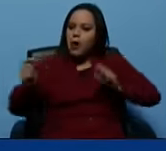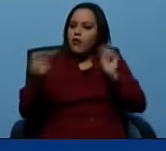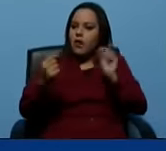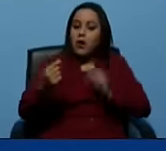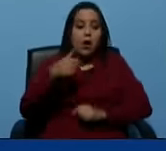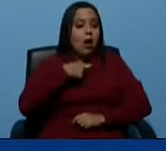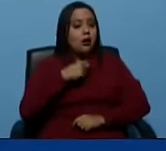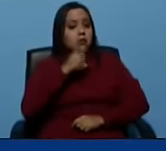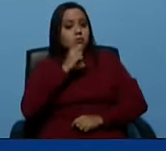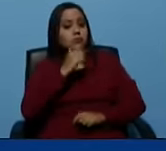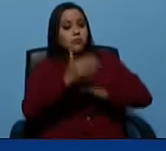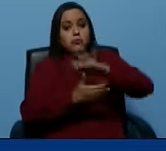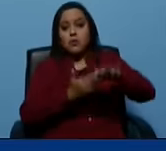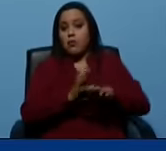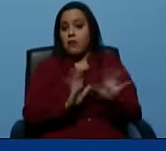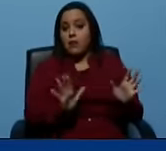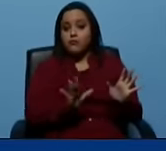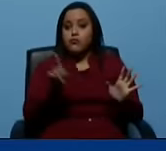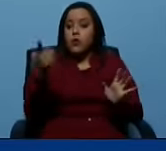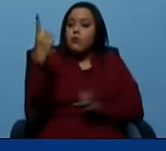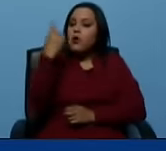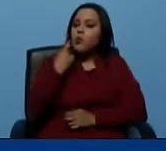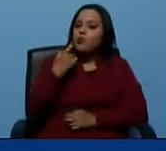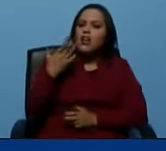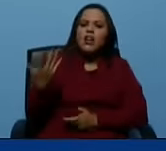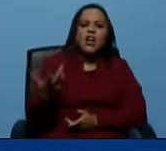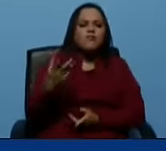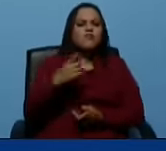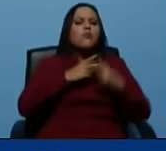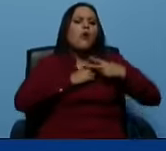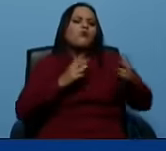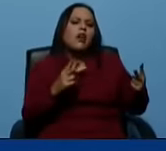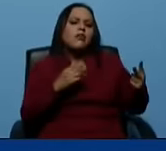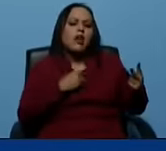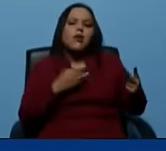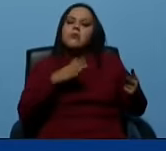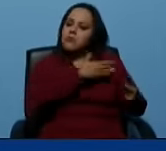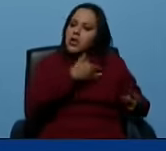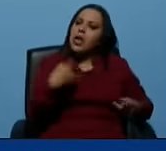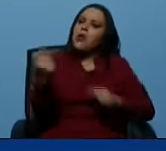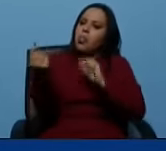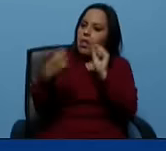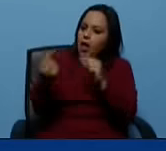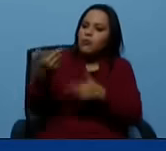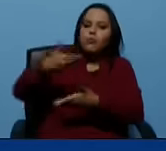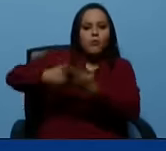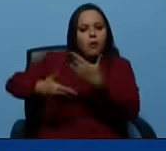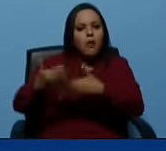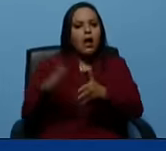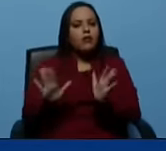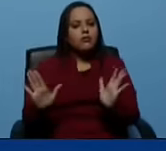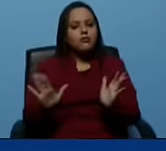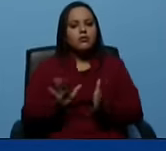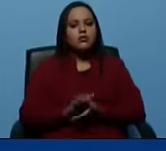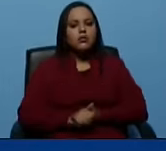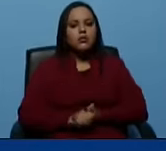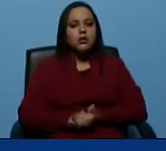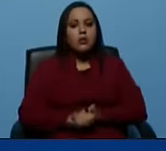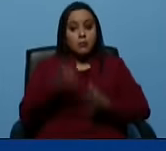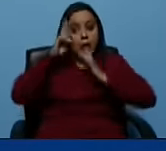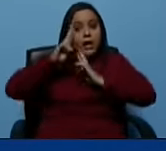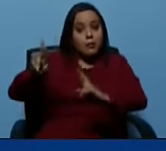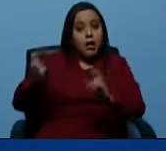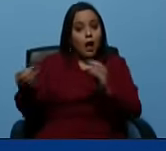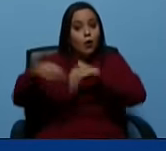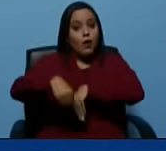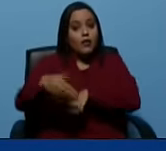problema. Si tú me preguntas, ¿cuál es la voluntad mía? Hablar, dialogar, para que respeten los